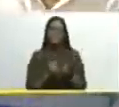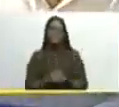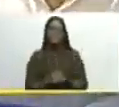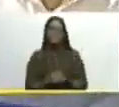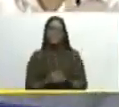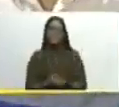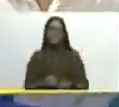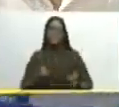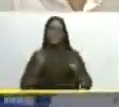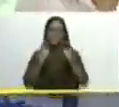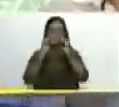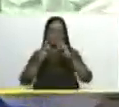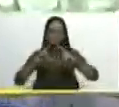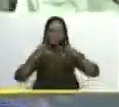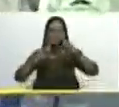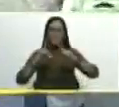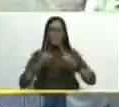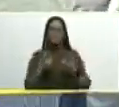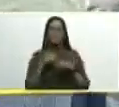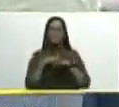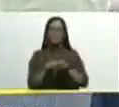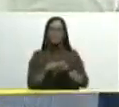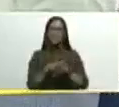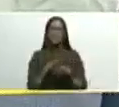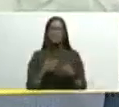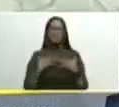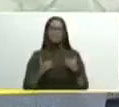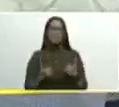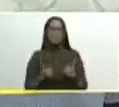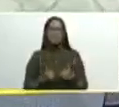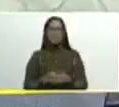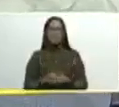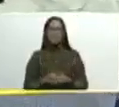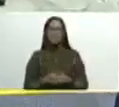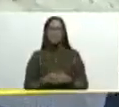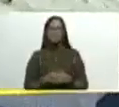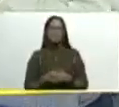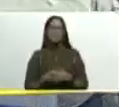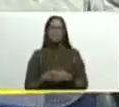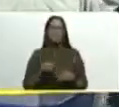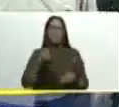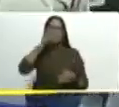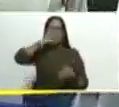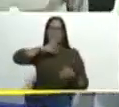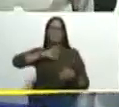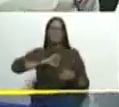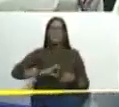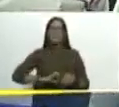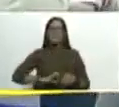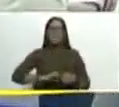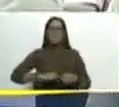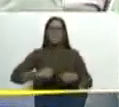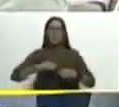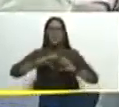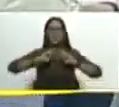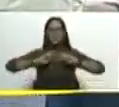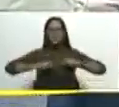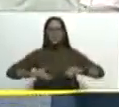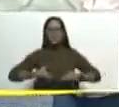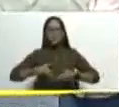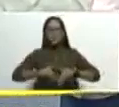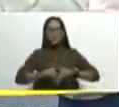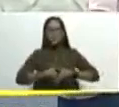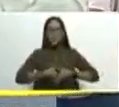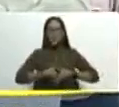donde también se va a iniciar en el Centro Integral de Salud la parte de gastroscopia. Mi saludo. Está acompañado de Celia,